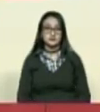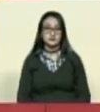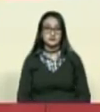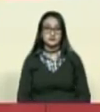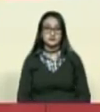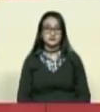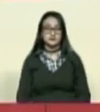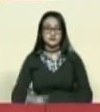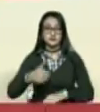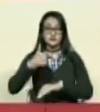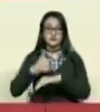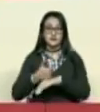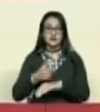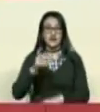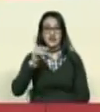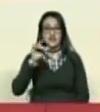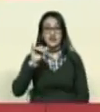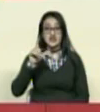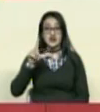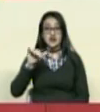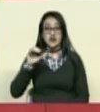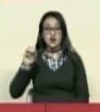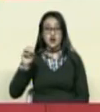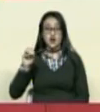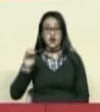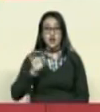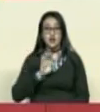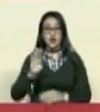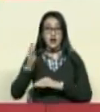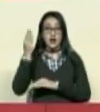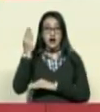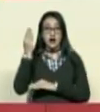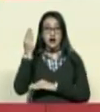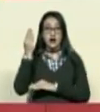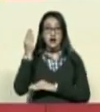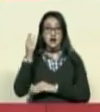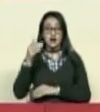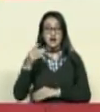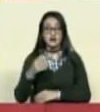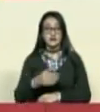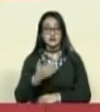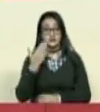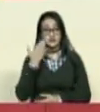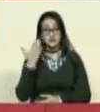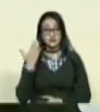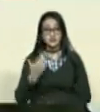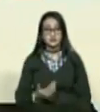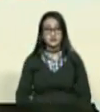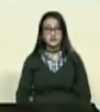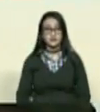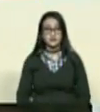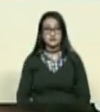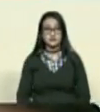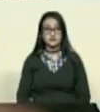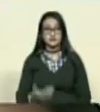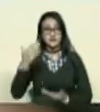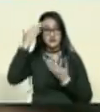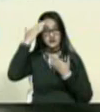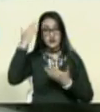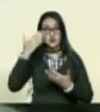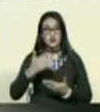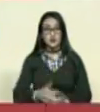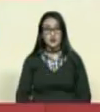de división Dilio Rodríguez, del Estado Lara, por allá llegó refuerzo con el almirante en jefa. Saludo.